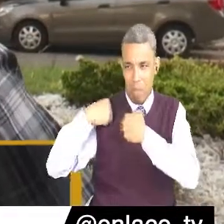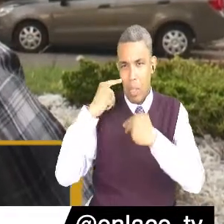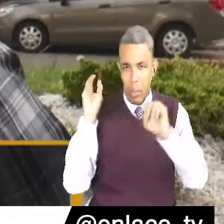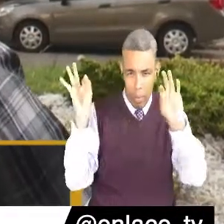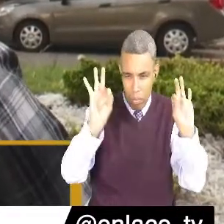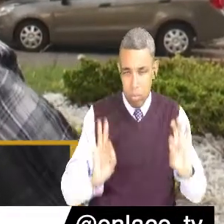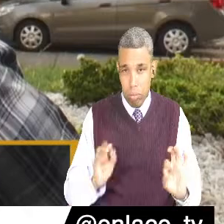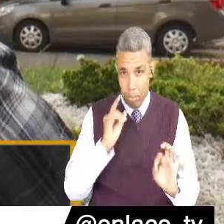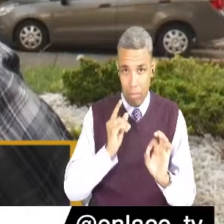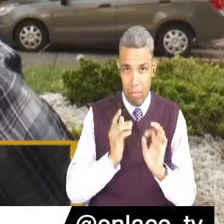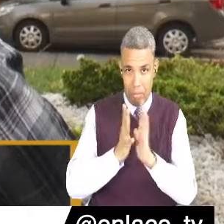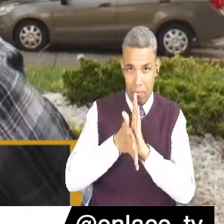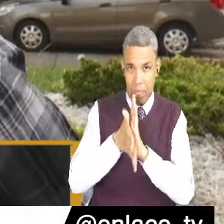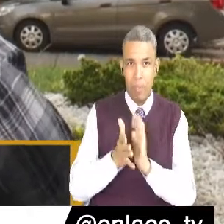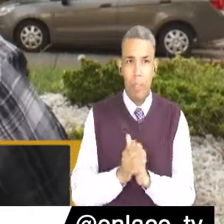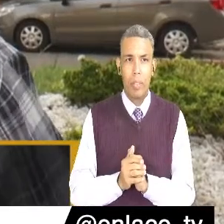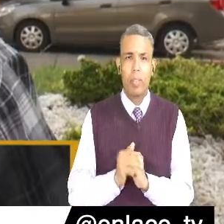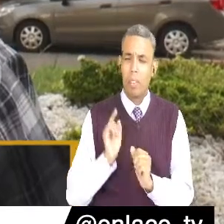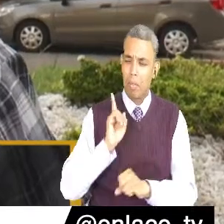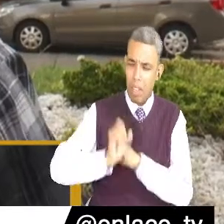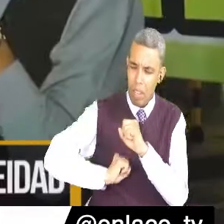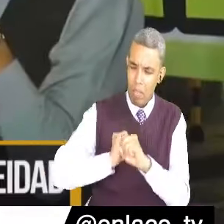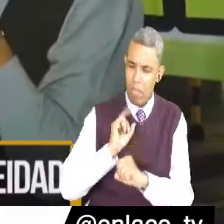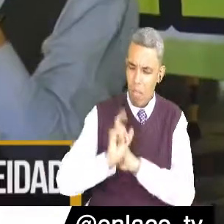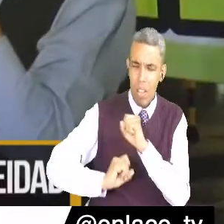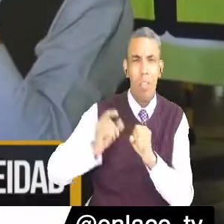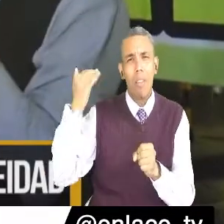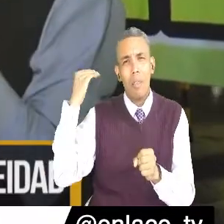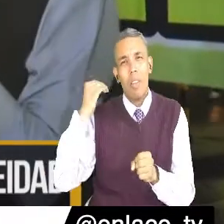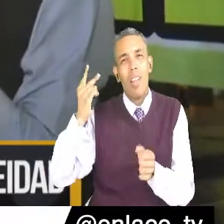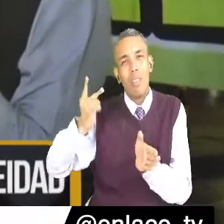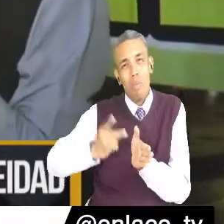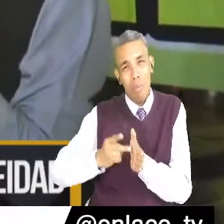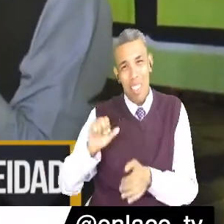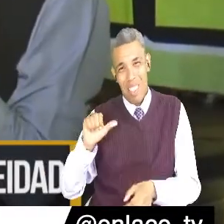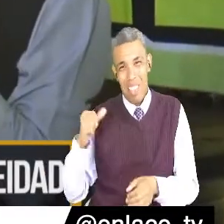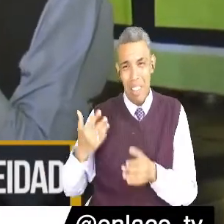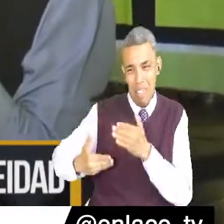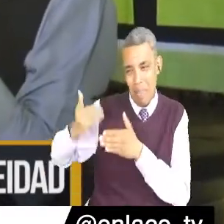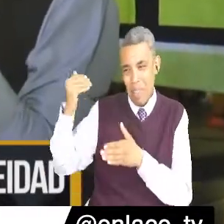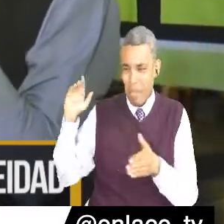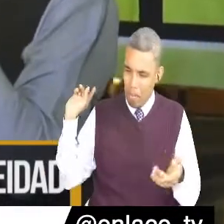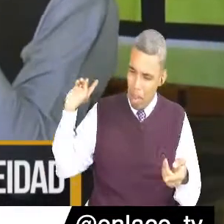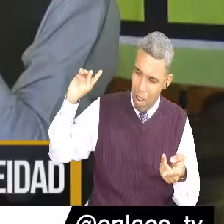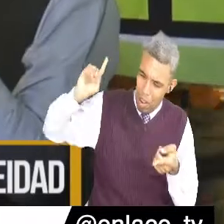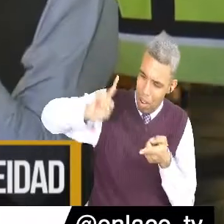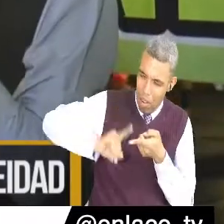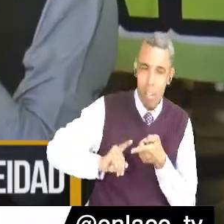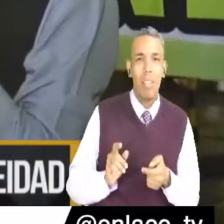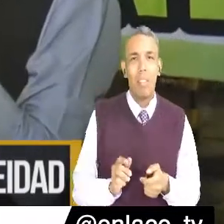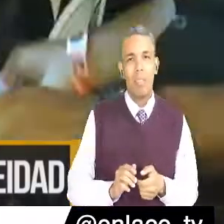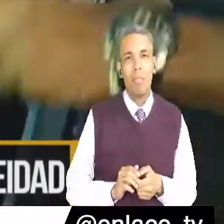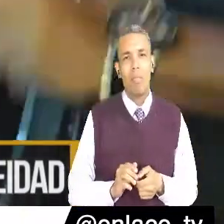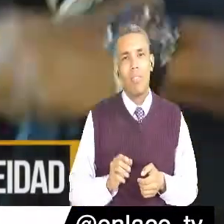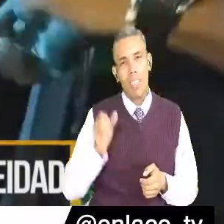es un evento que se viene haciendo desde el 2010, cuando se le hizo ese gran homenaje a Wilson Choperena, que hoy en